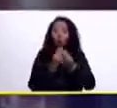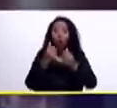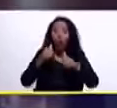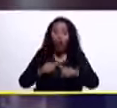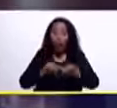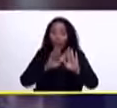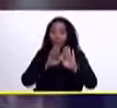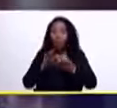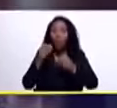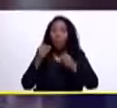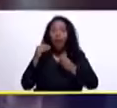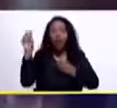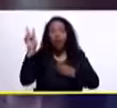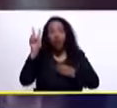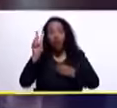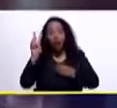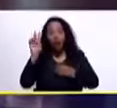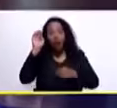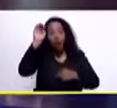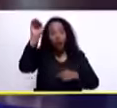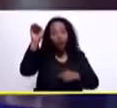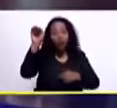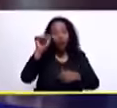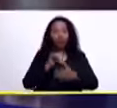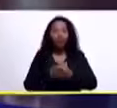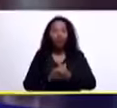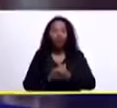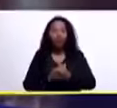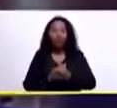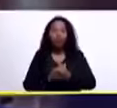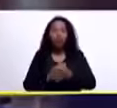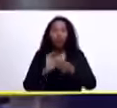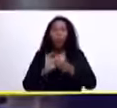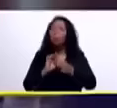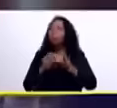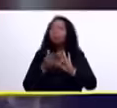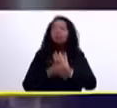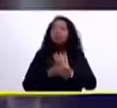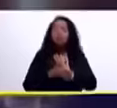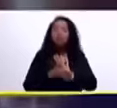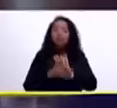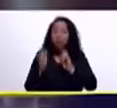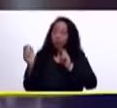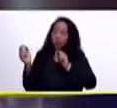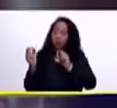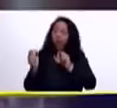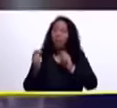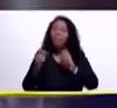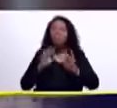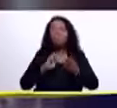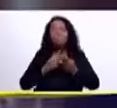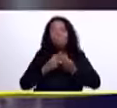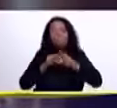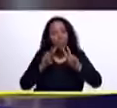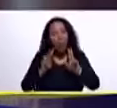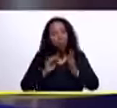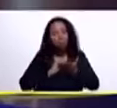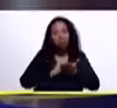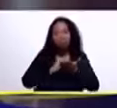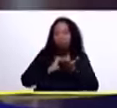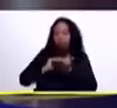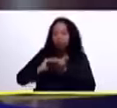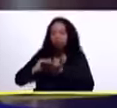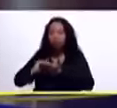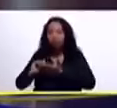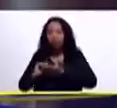une en la misma posición de Fede Cámara, señor presidente, en unirnos en el diálogo de la paz, en la reconciliación, en la